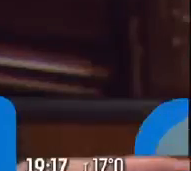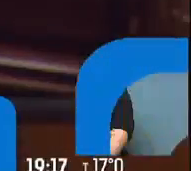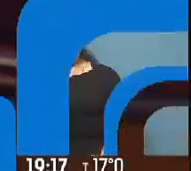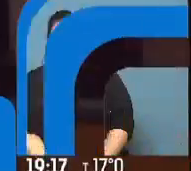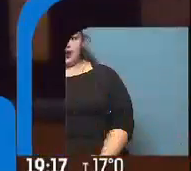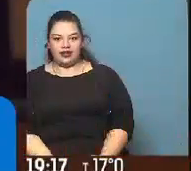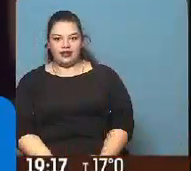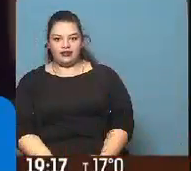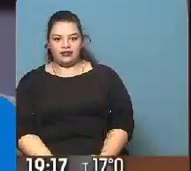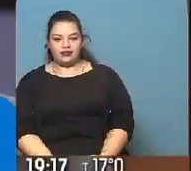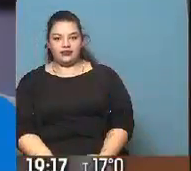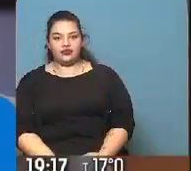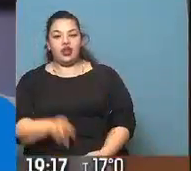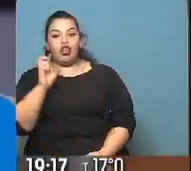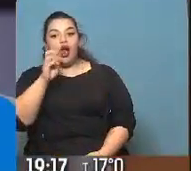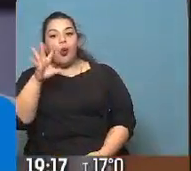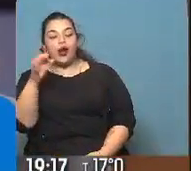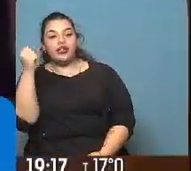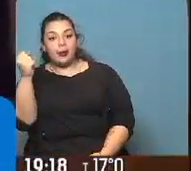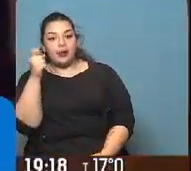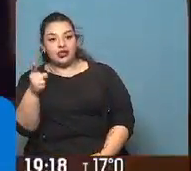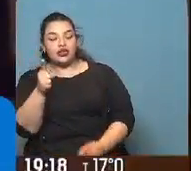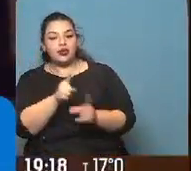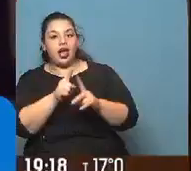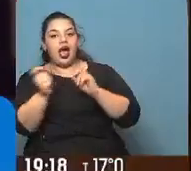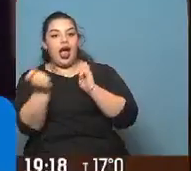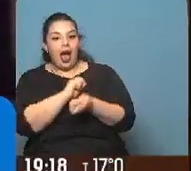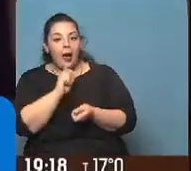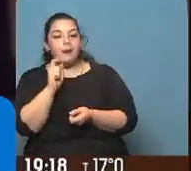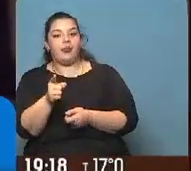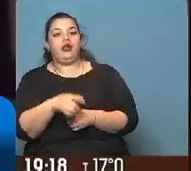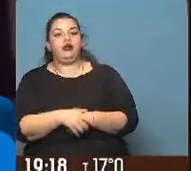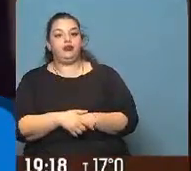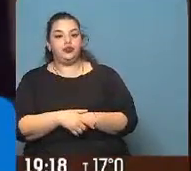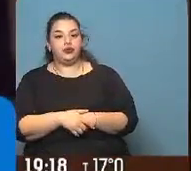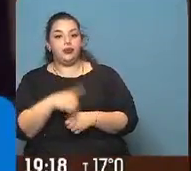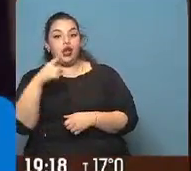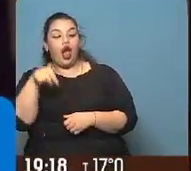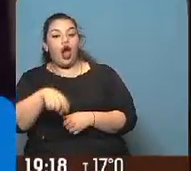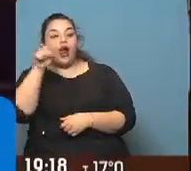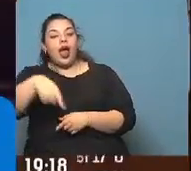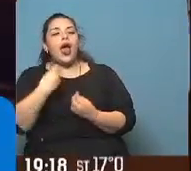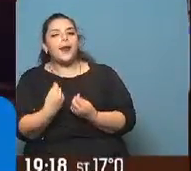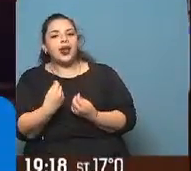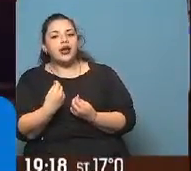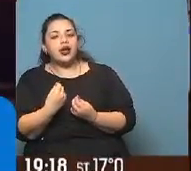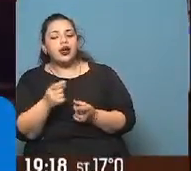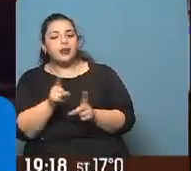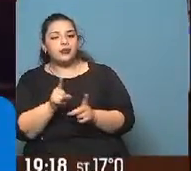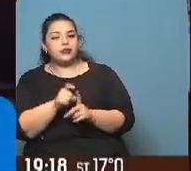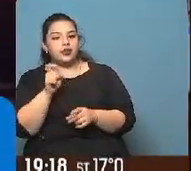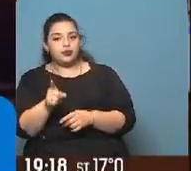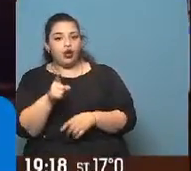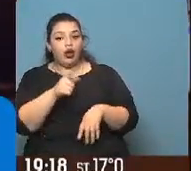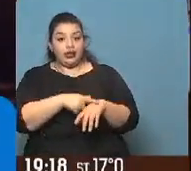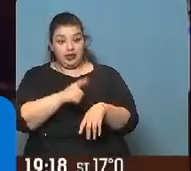ajusta la economía que te soluciona el déficit externo las retenciones te cierran fiscalmente pero ahora lo que se viene en la extensión de la recesión